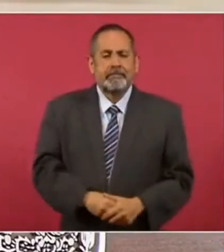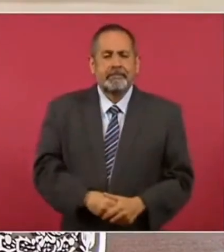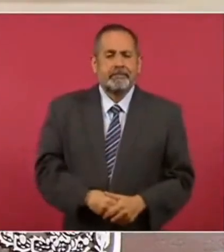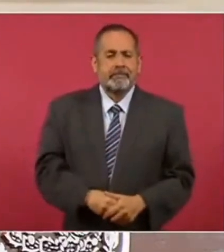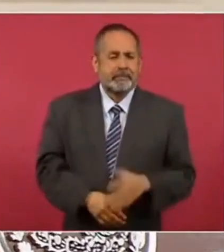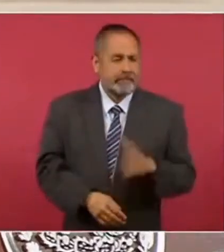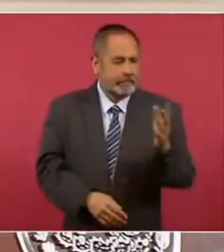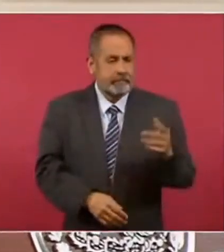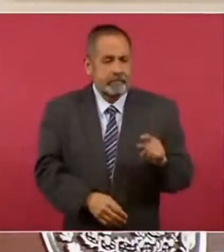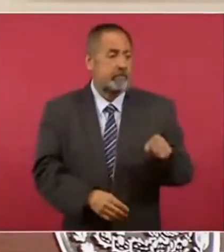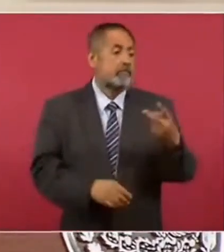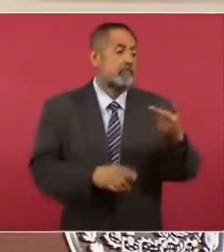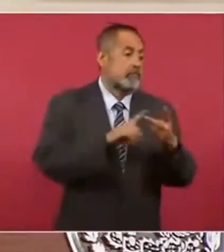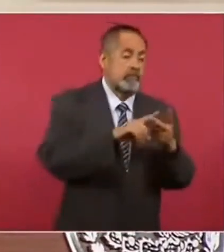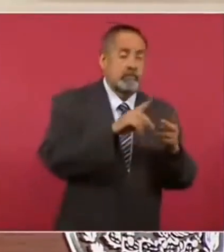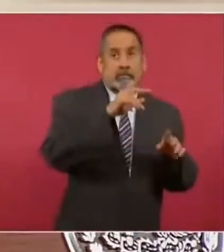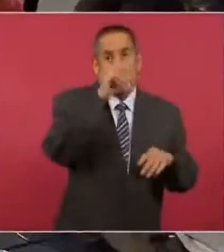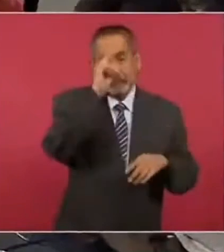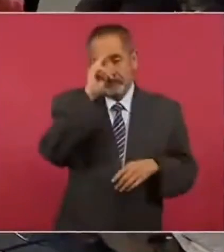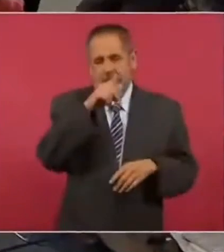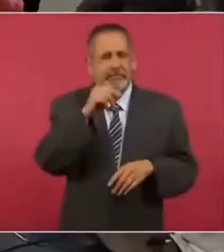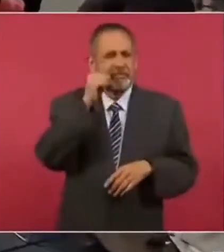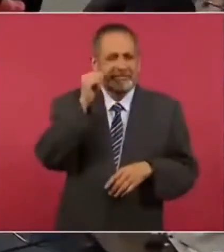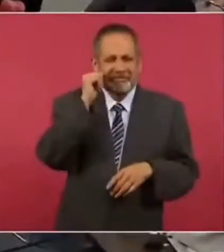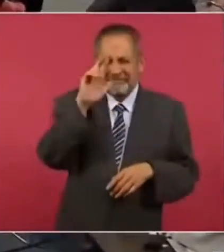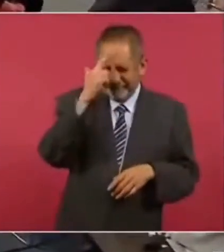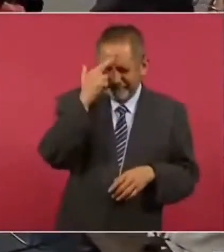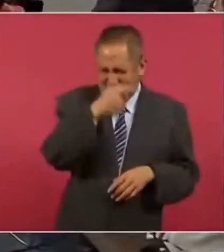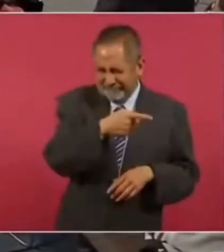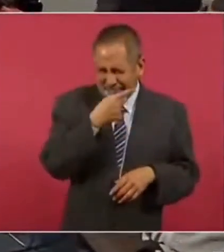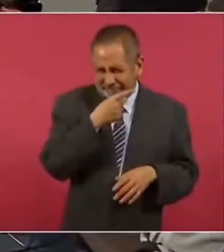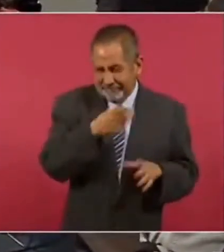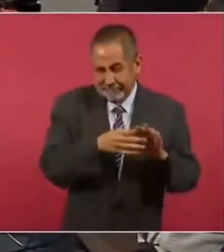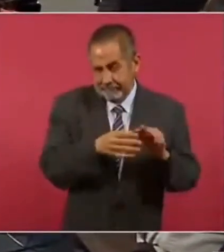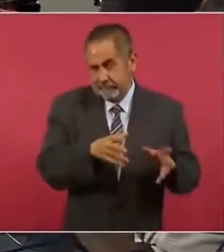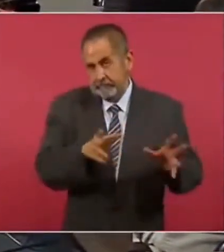Primero otro intelectual, aquel, ayer lo recordamos, ¿no?